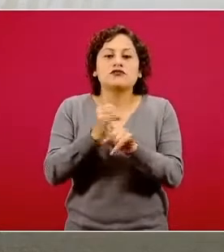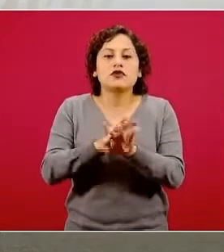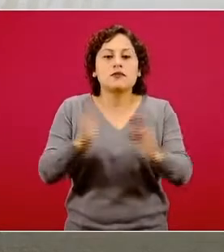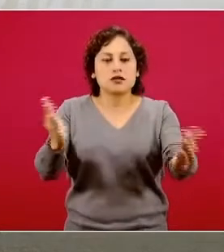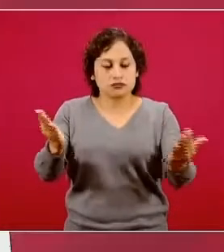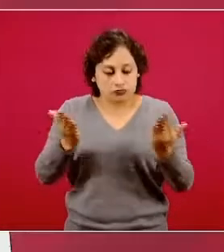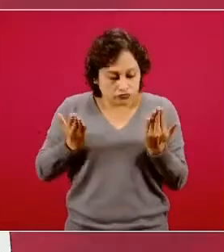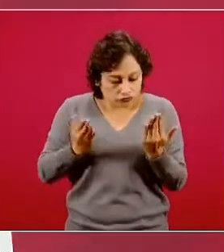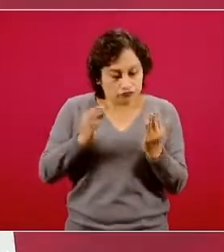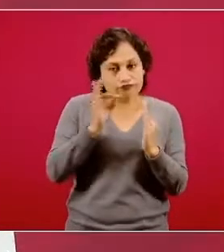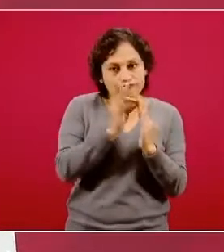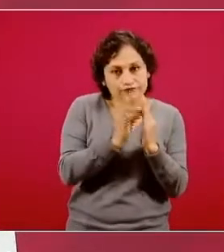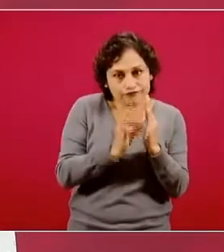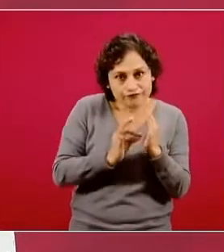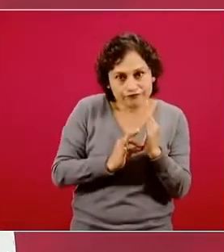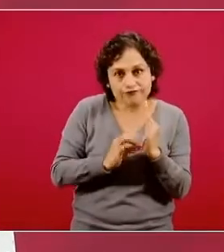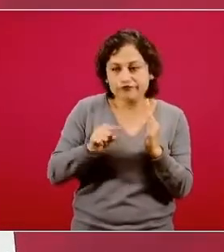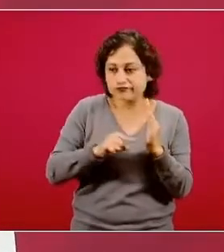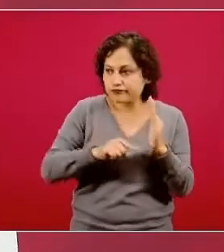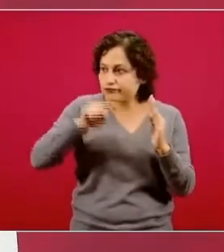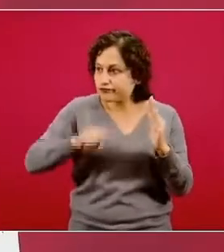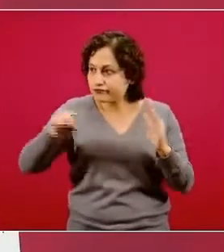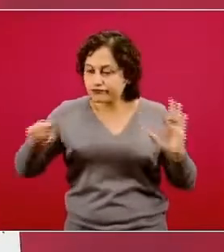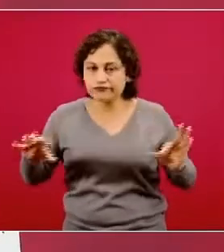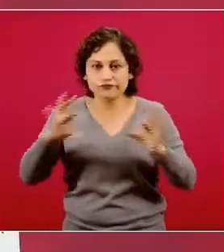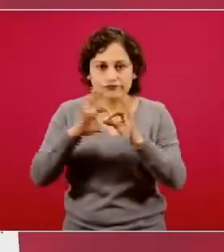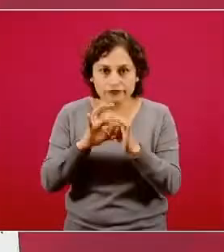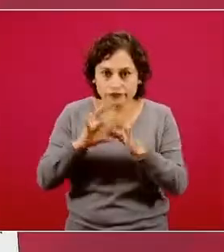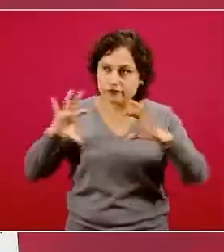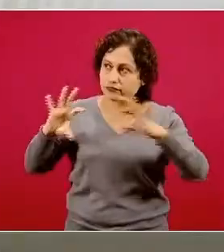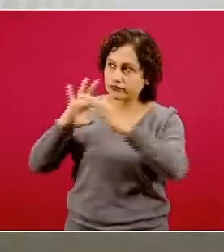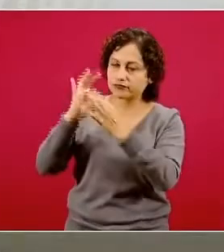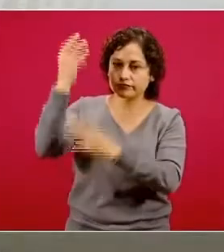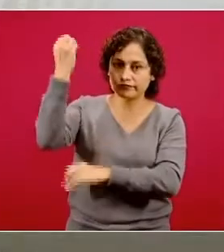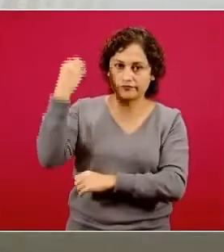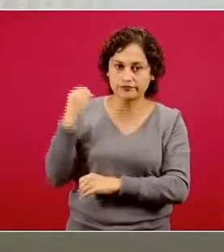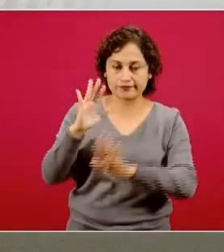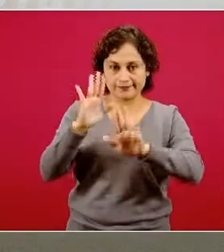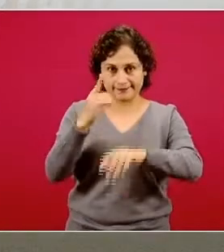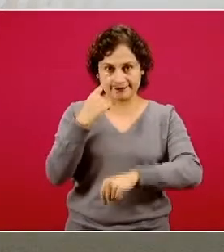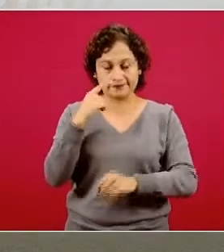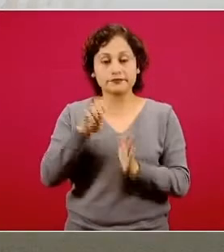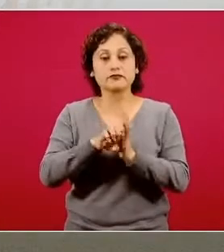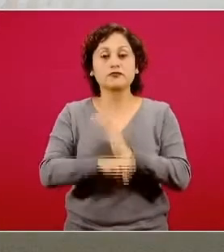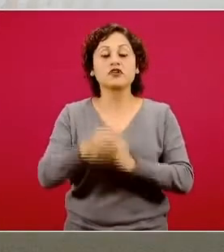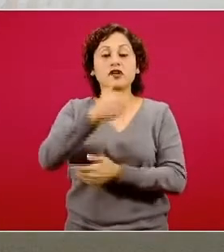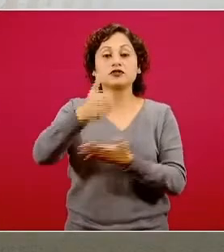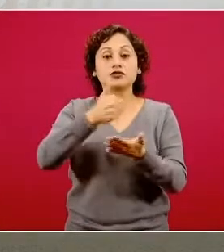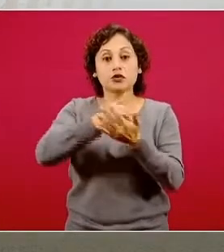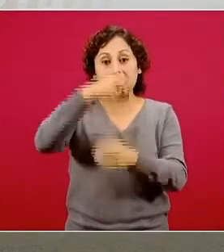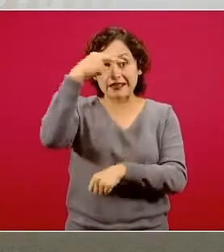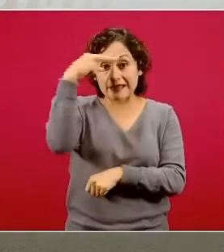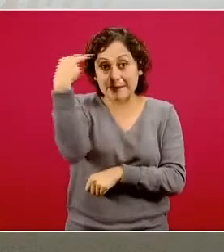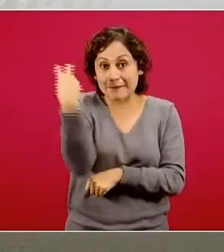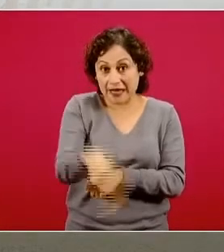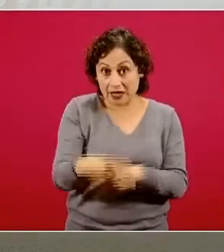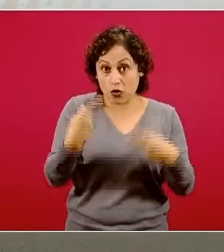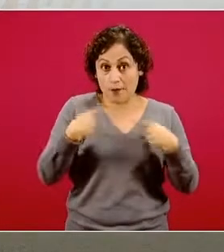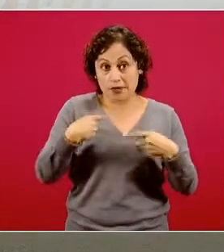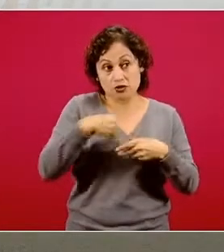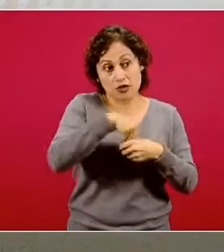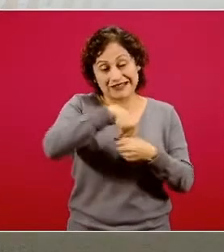La Ciudad de México, dadas sus características de densidad de población,